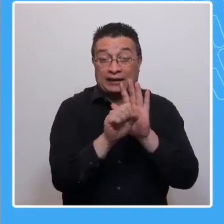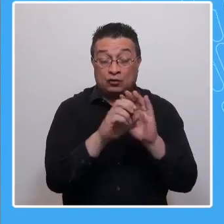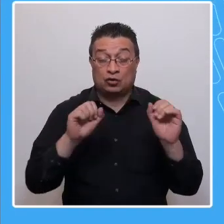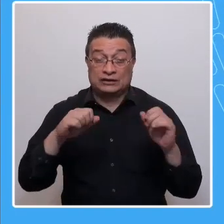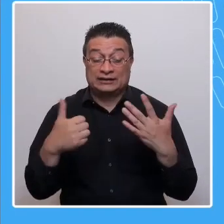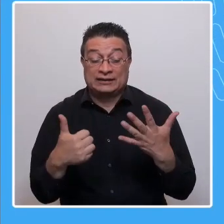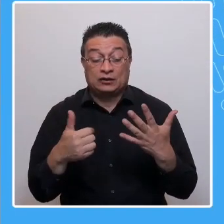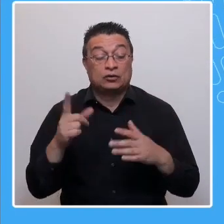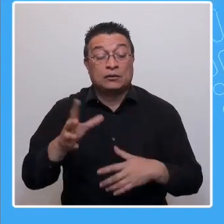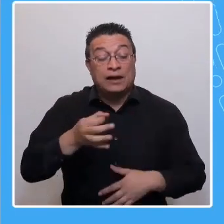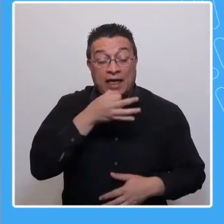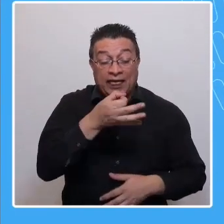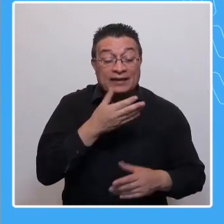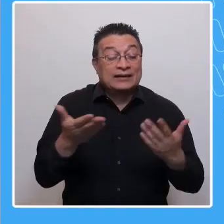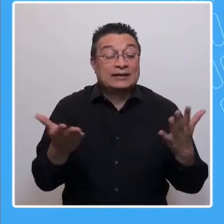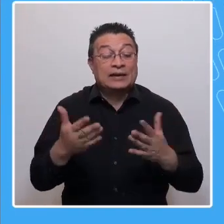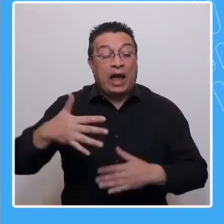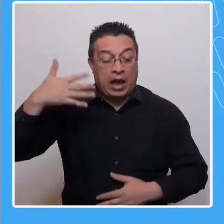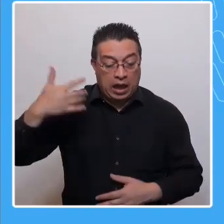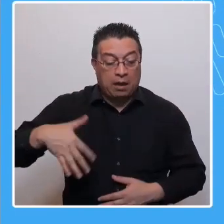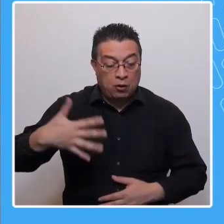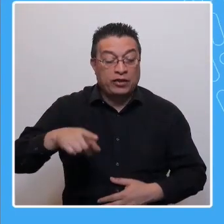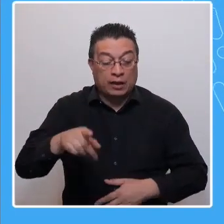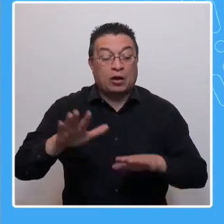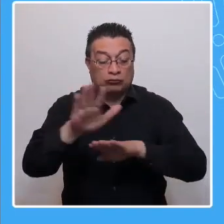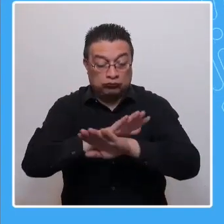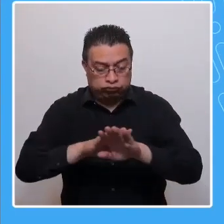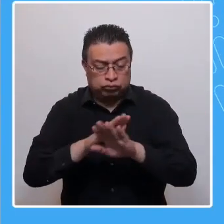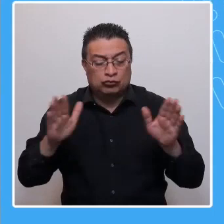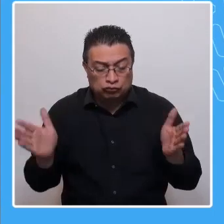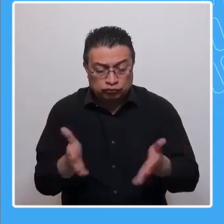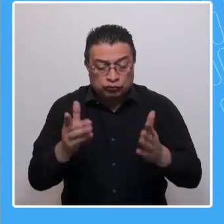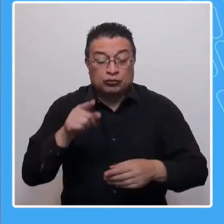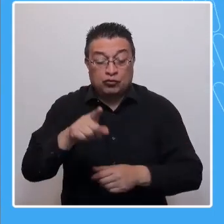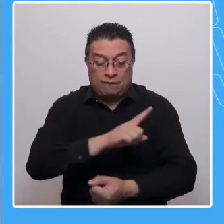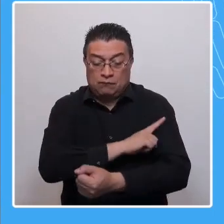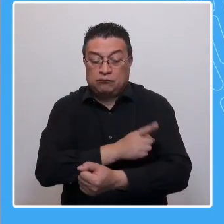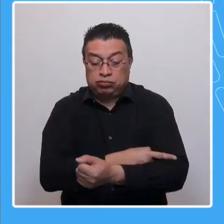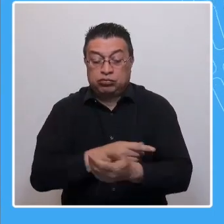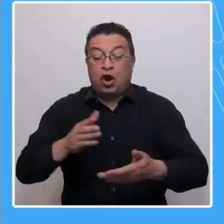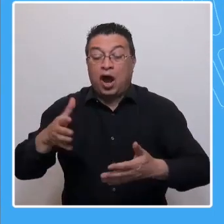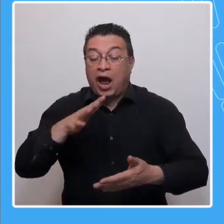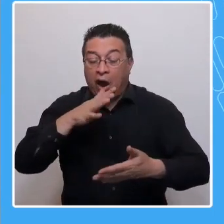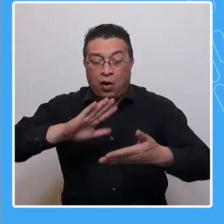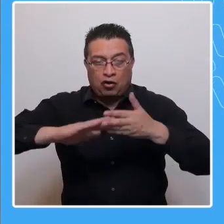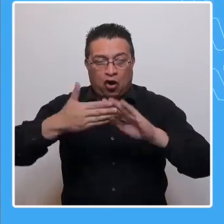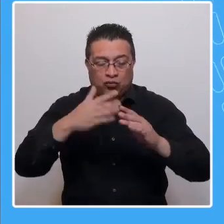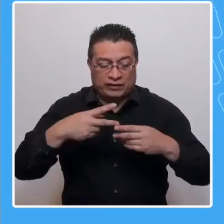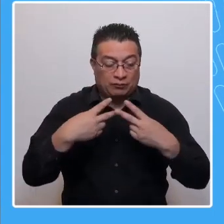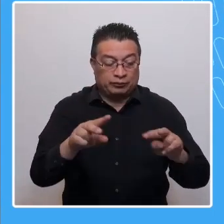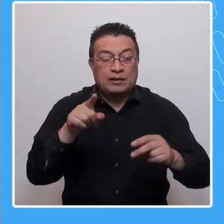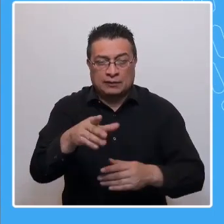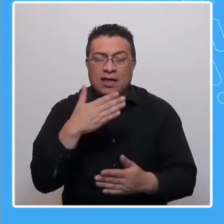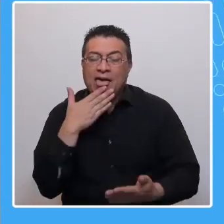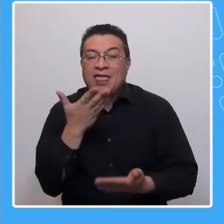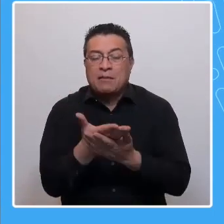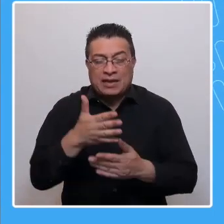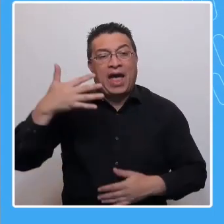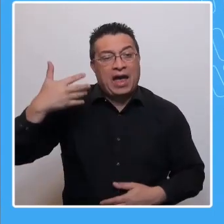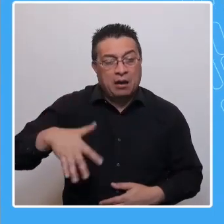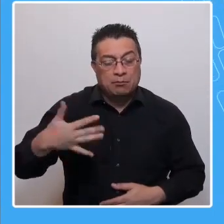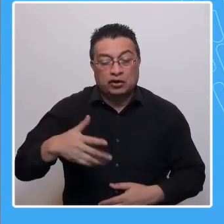6º lo que establecemos es la importancia de proteger y fortalecer la gestión comunitaria de las aguas. Esto es una demanda importantísima, sobre